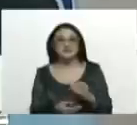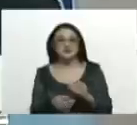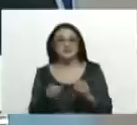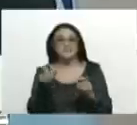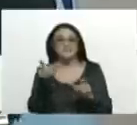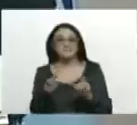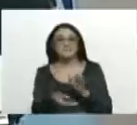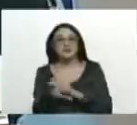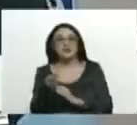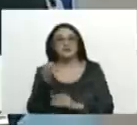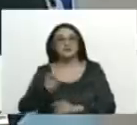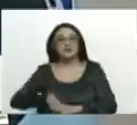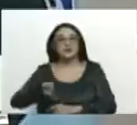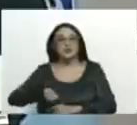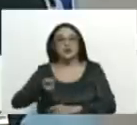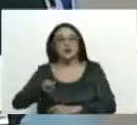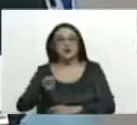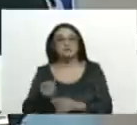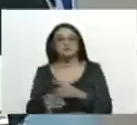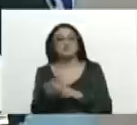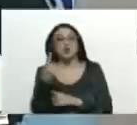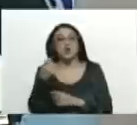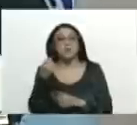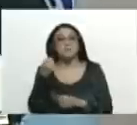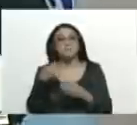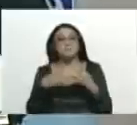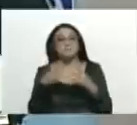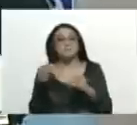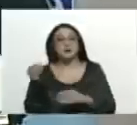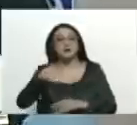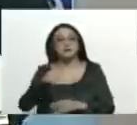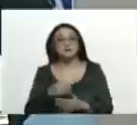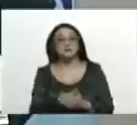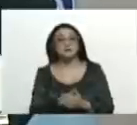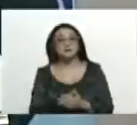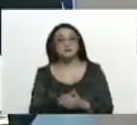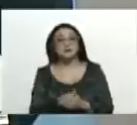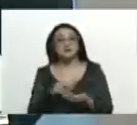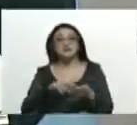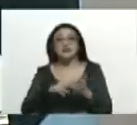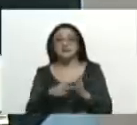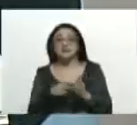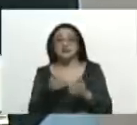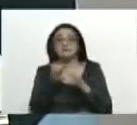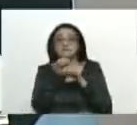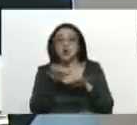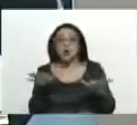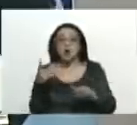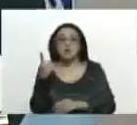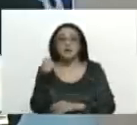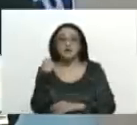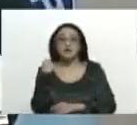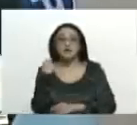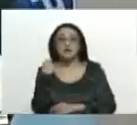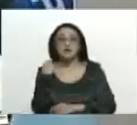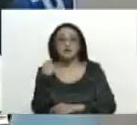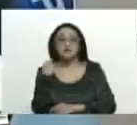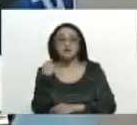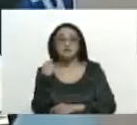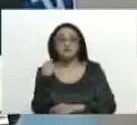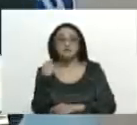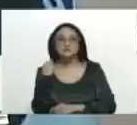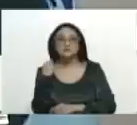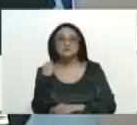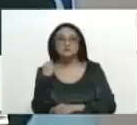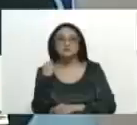surgen nuevos elementos repito lo que confirma lo que se ha divulgado el día de ayer a través de